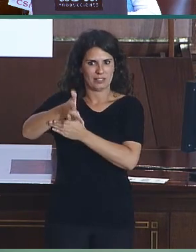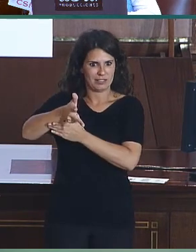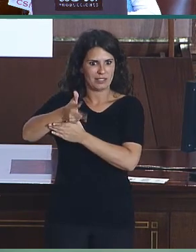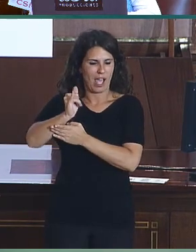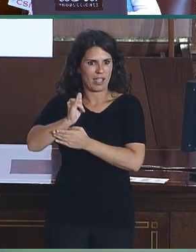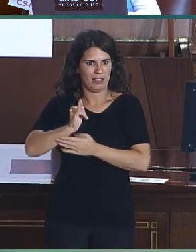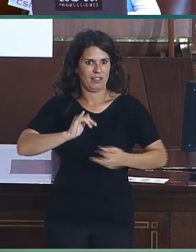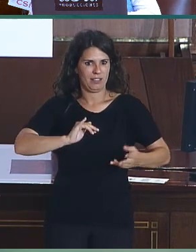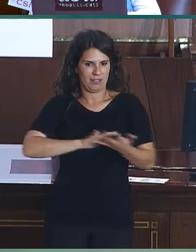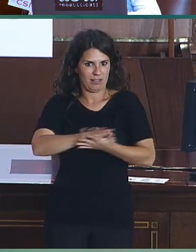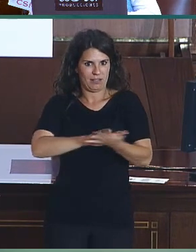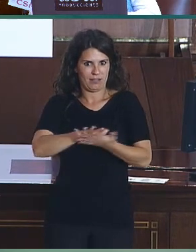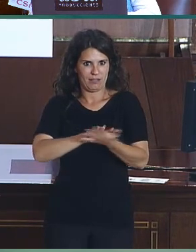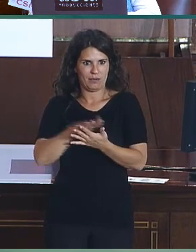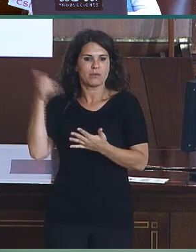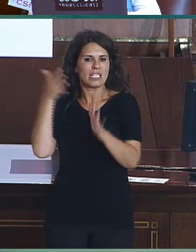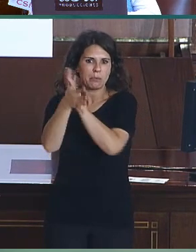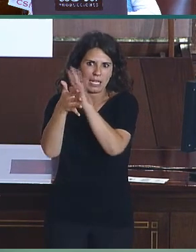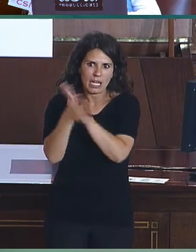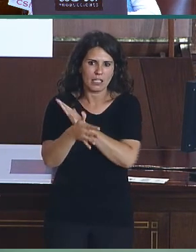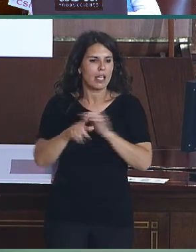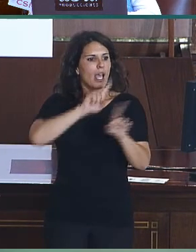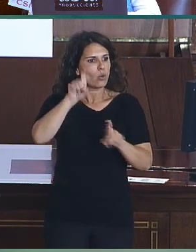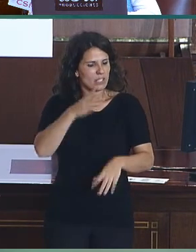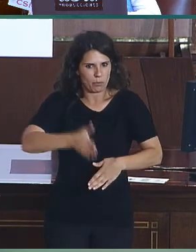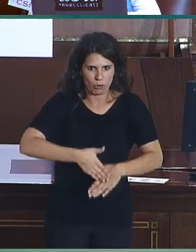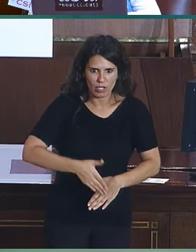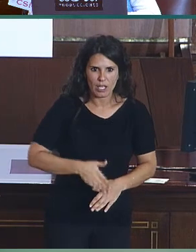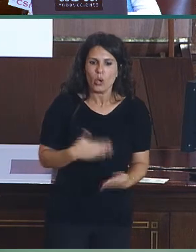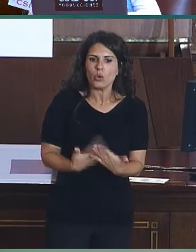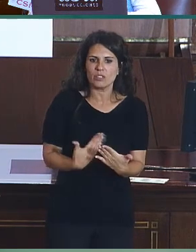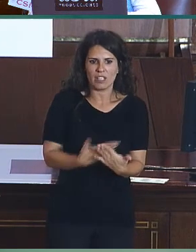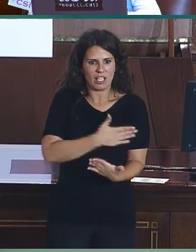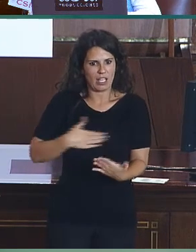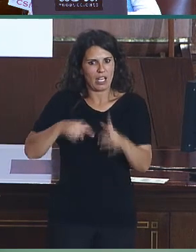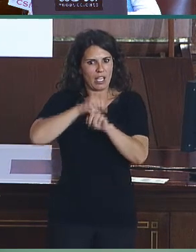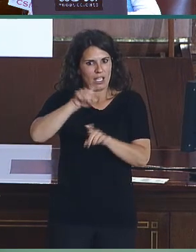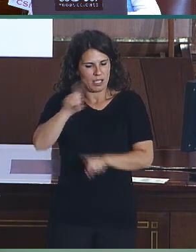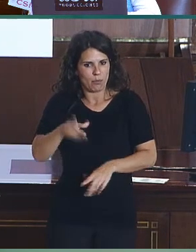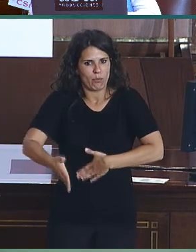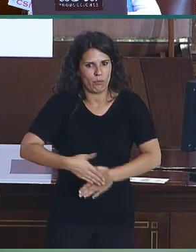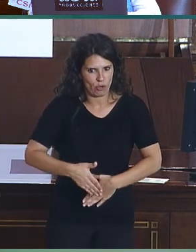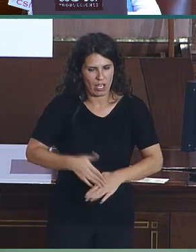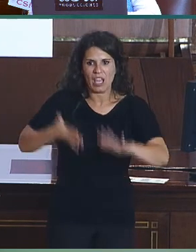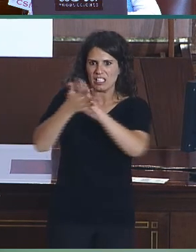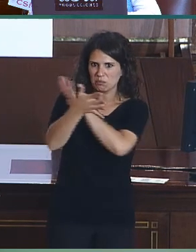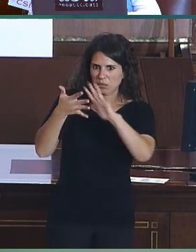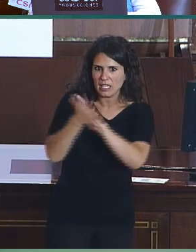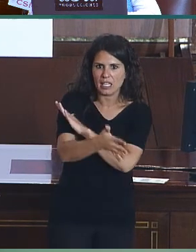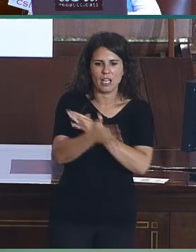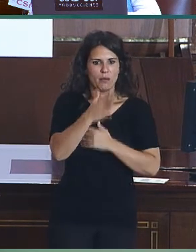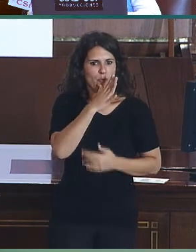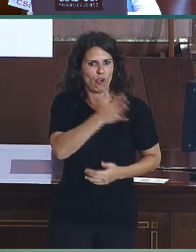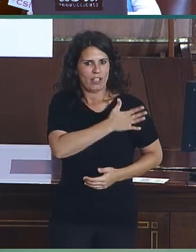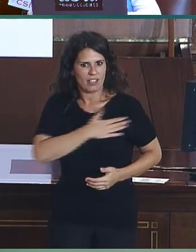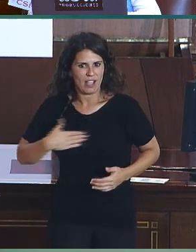una presentación de la encuesta y una justificación, unas pequeñas explicaciones sobre lo oportuno